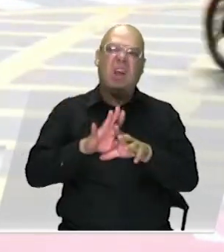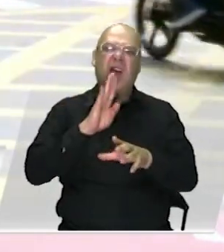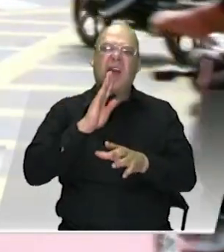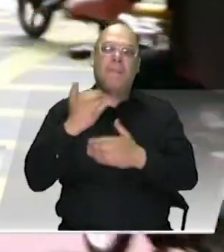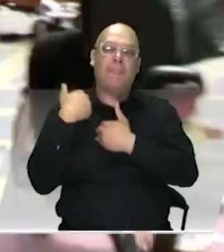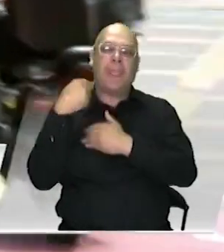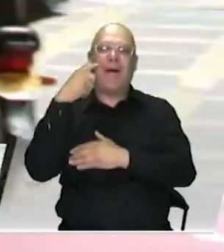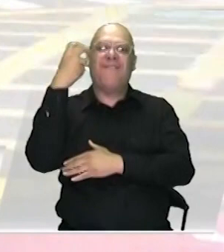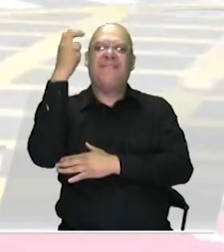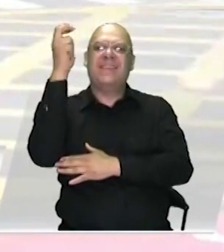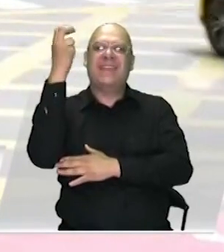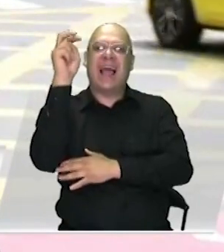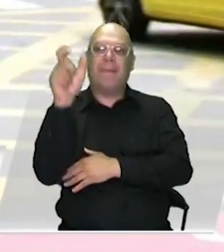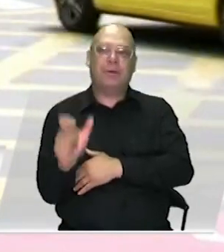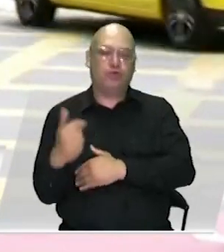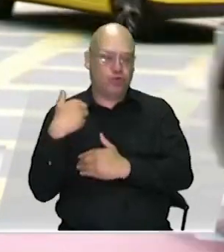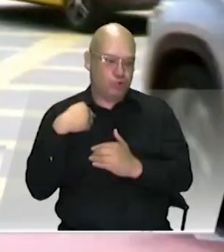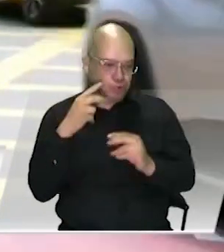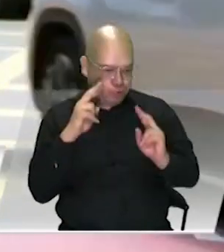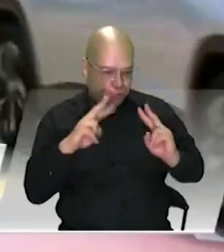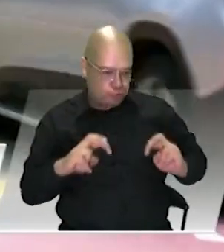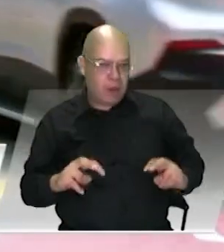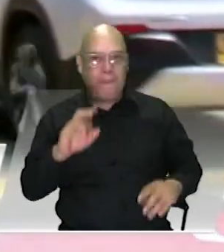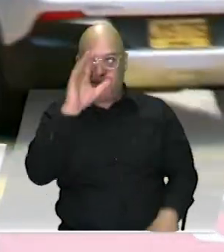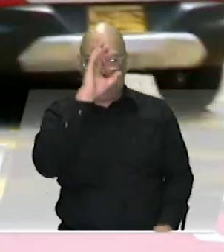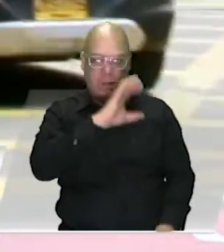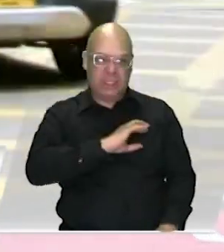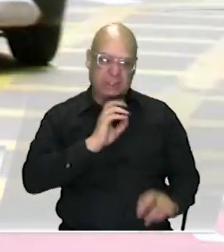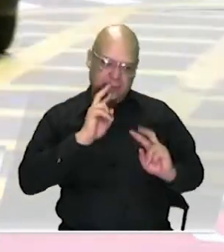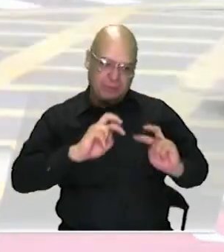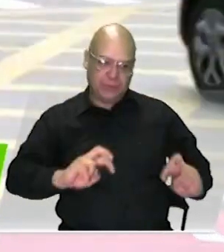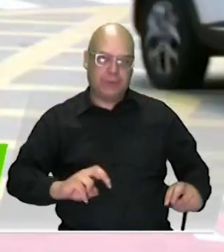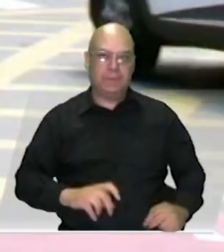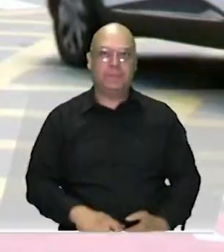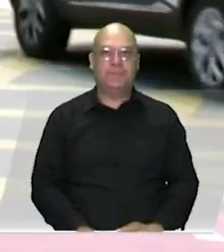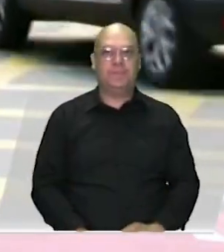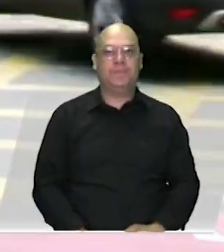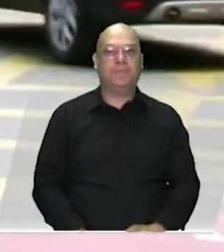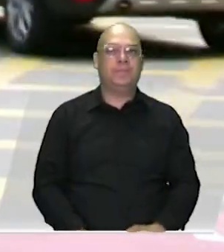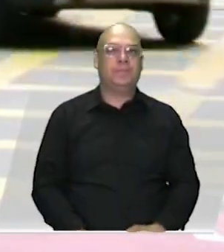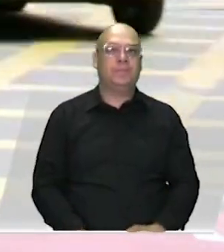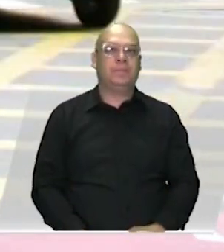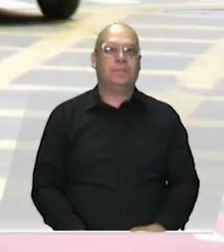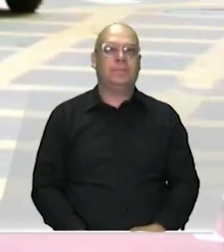un fiscal especializado y un grupo de la policía judicial.